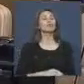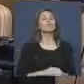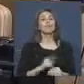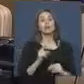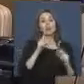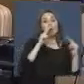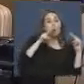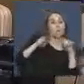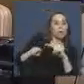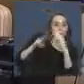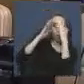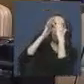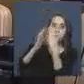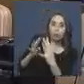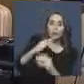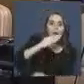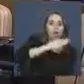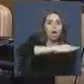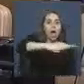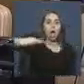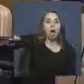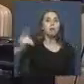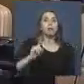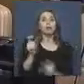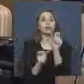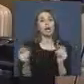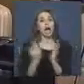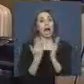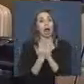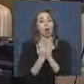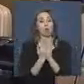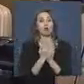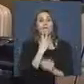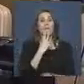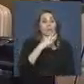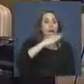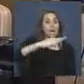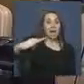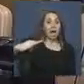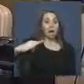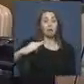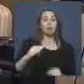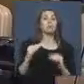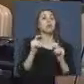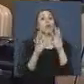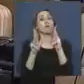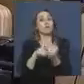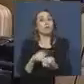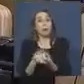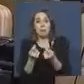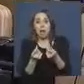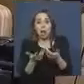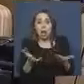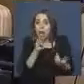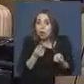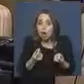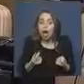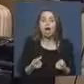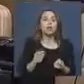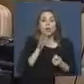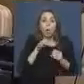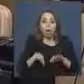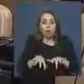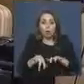de la ruralidad como era debido. Nuestros alumnos del campo son generalmente alumnos que provienen de hogares muy humildes. No tienen acceso a un